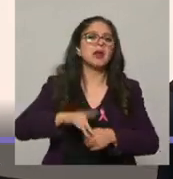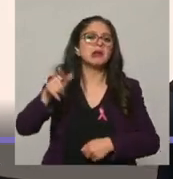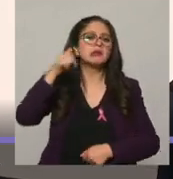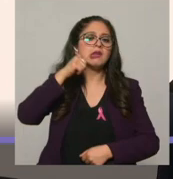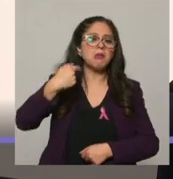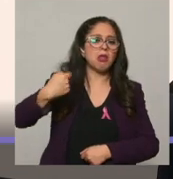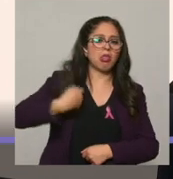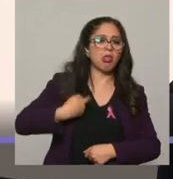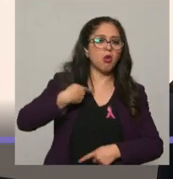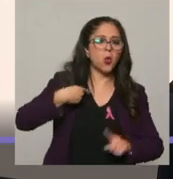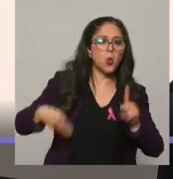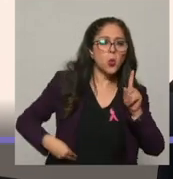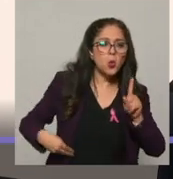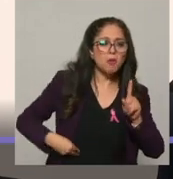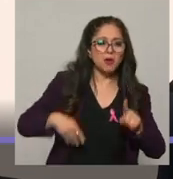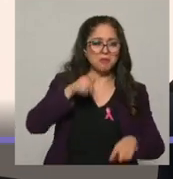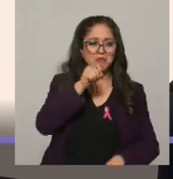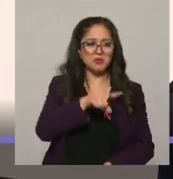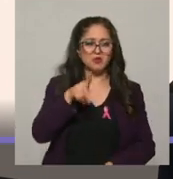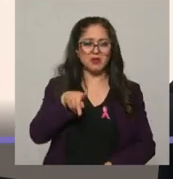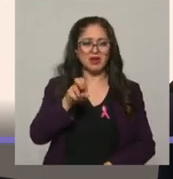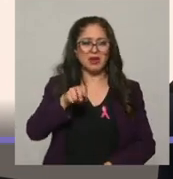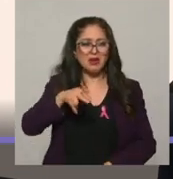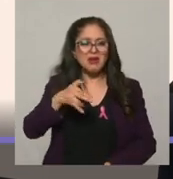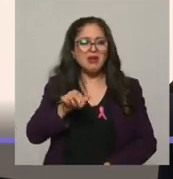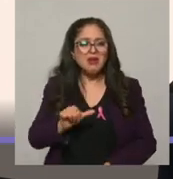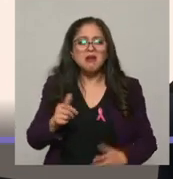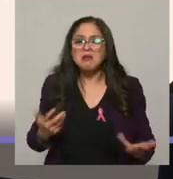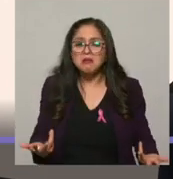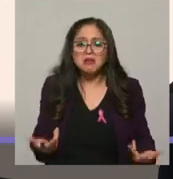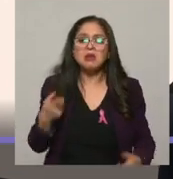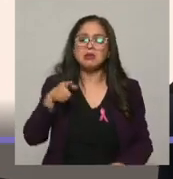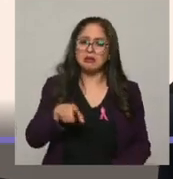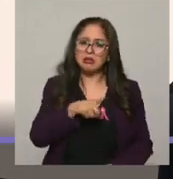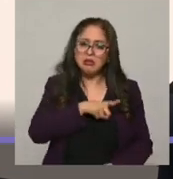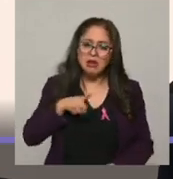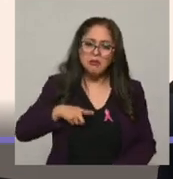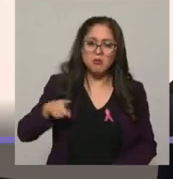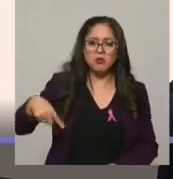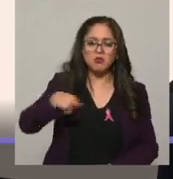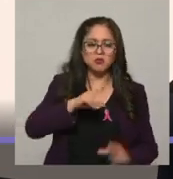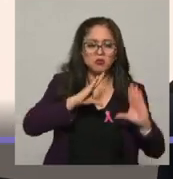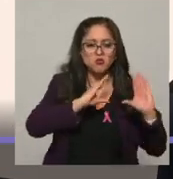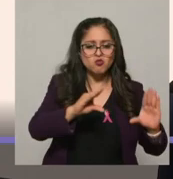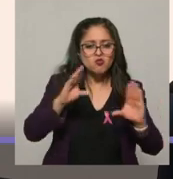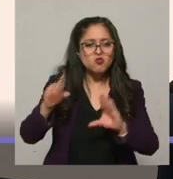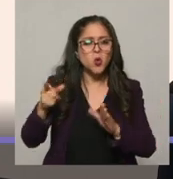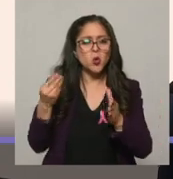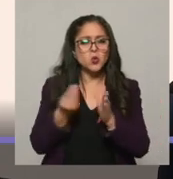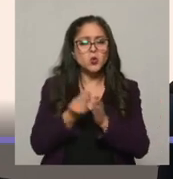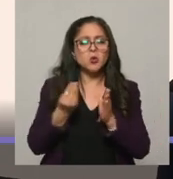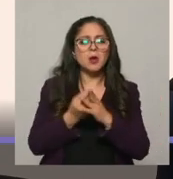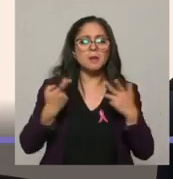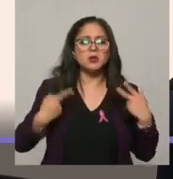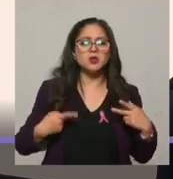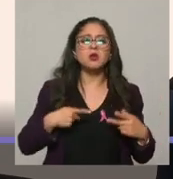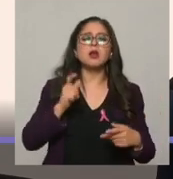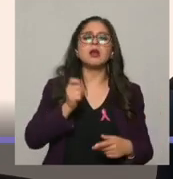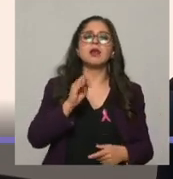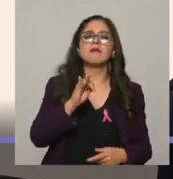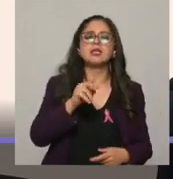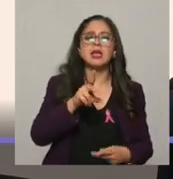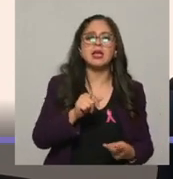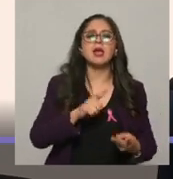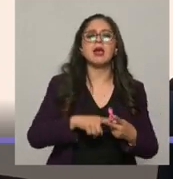nos revictimizan, como ya mencionó Kenia. O sea, lo que sigue ahora es capacitar a todo este personal de fiscalías, de investigación,